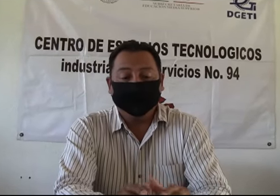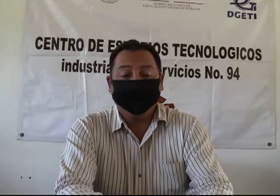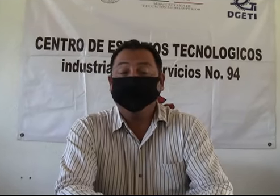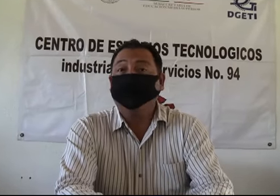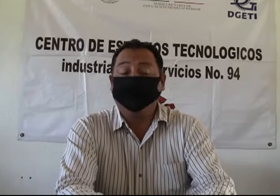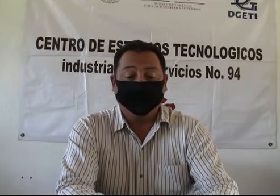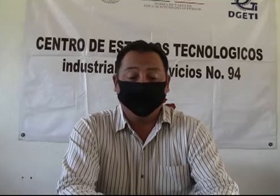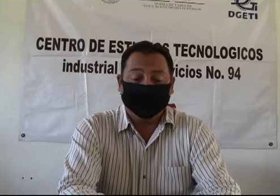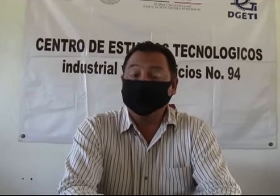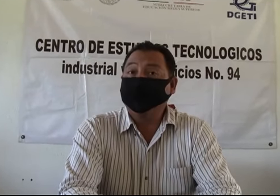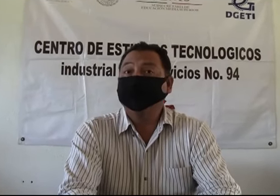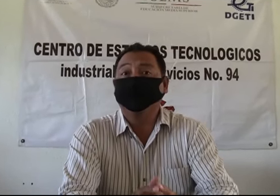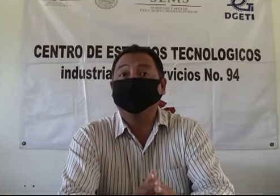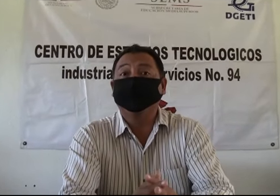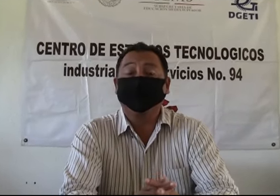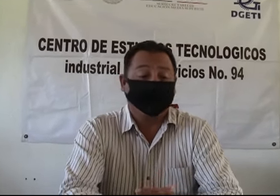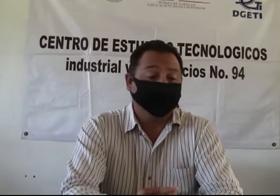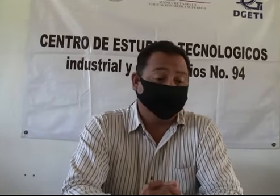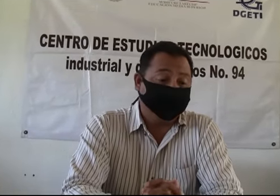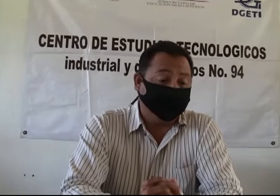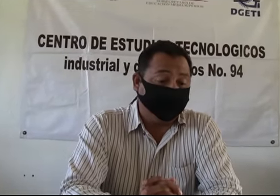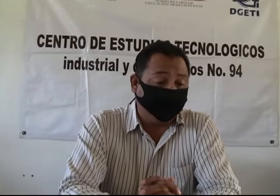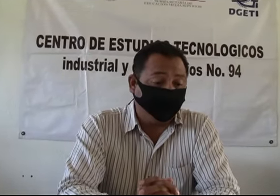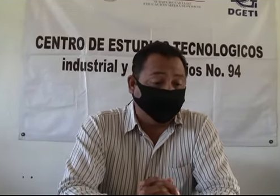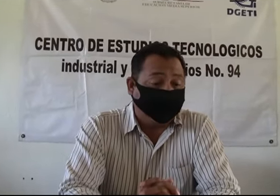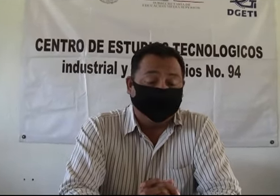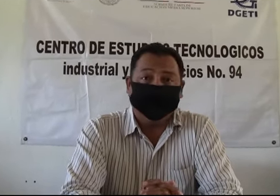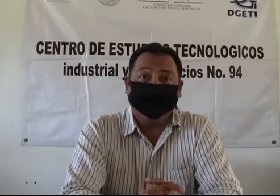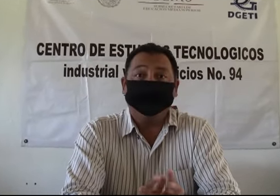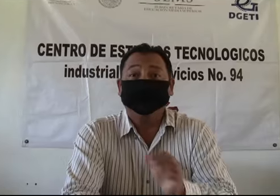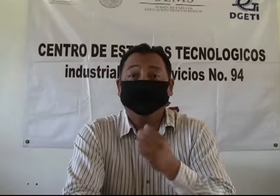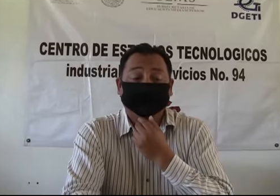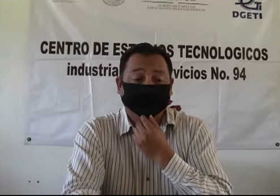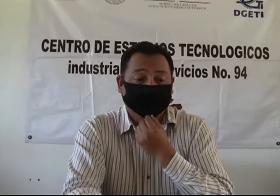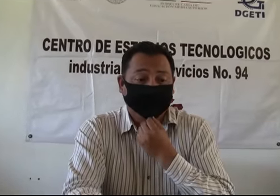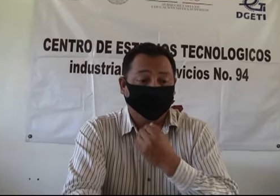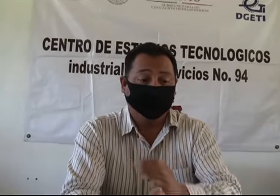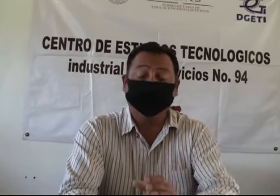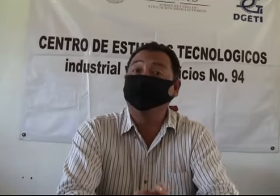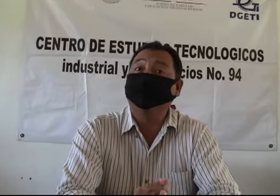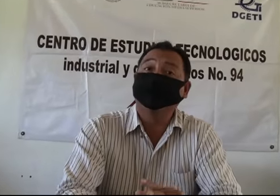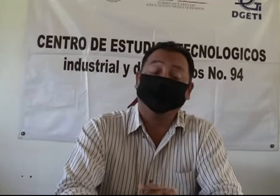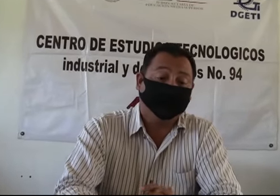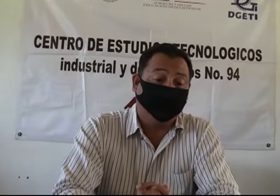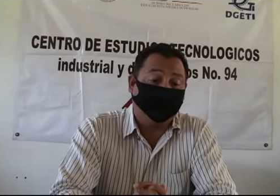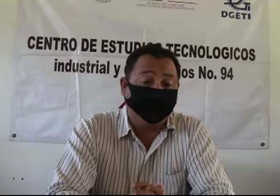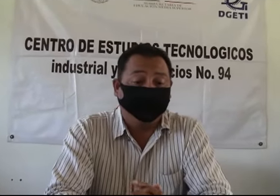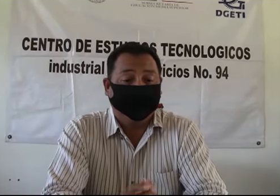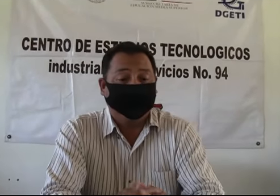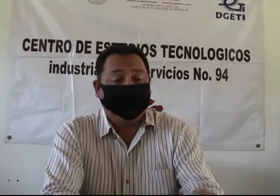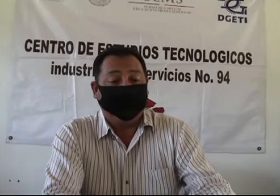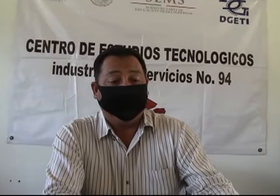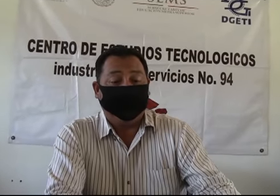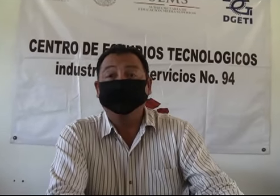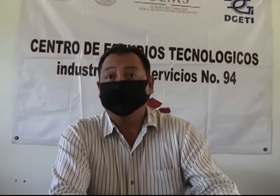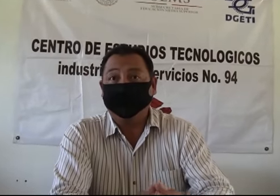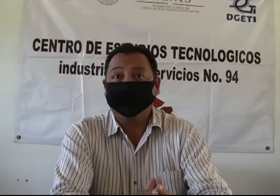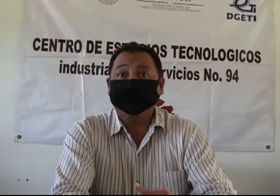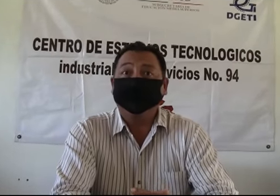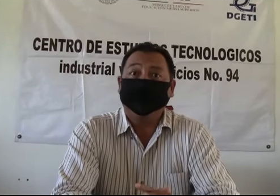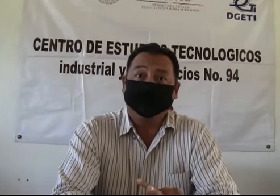De antemano, muchas gracias por el espacio de esta entrevista y saludo con todo respeto